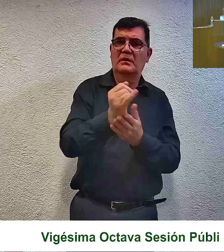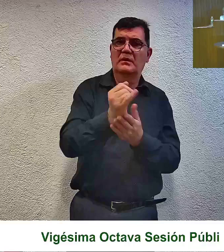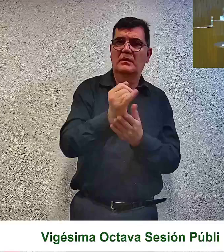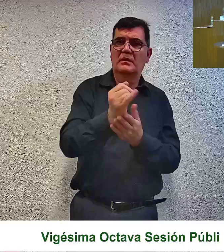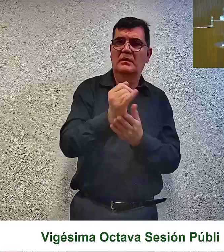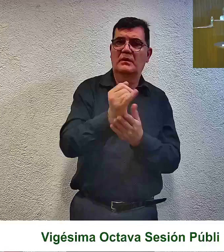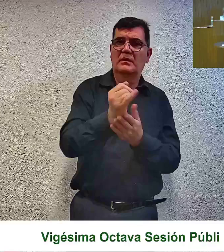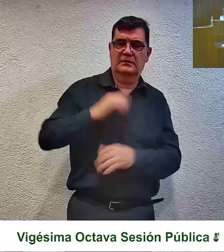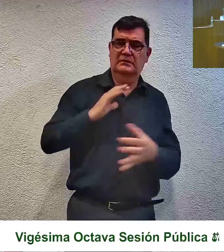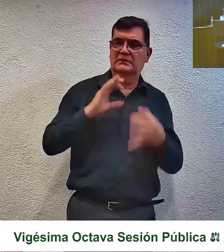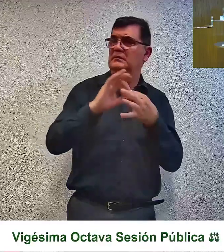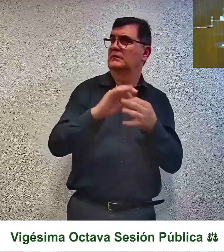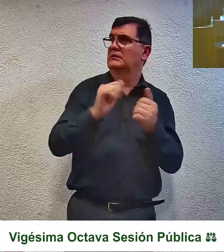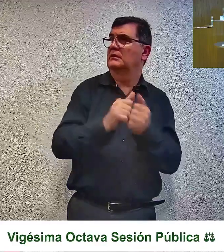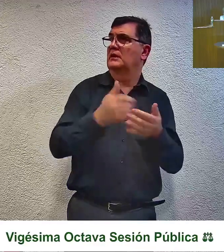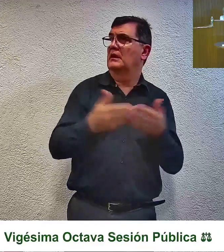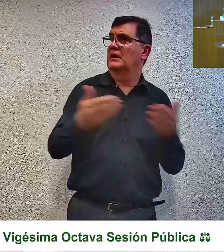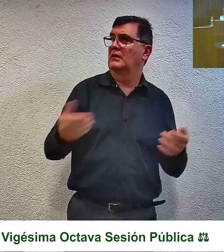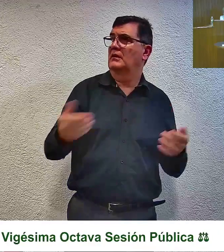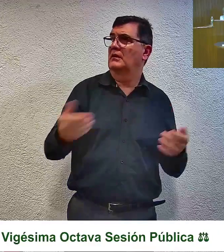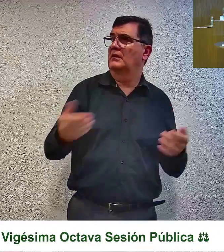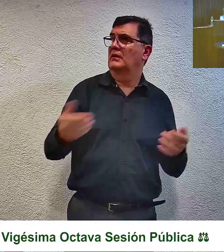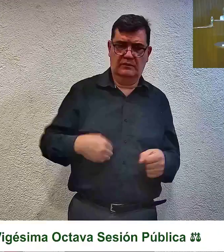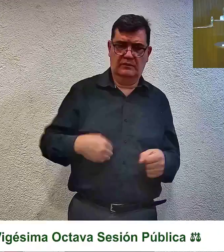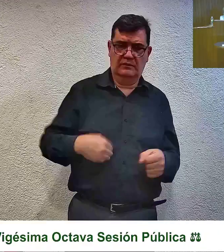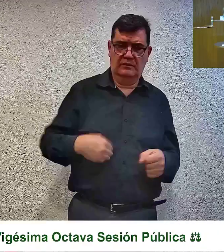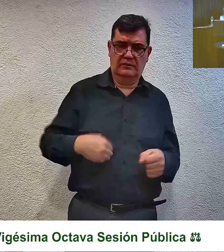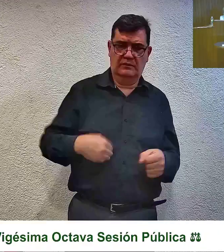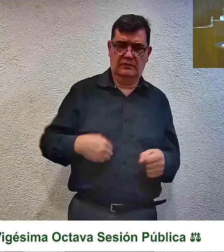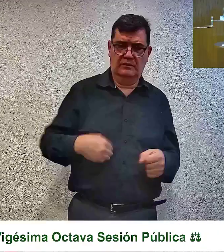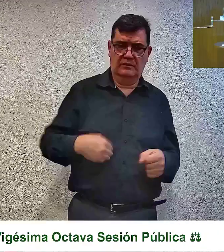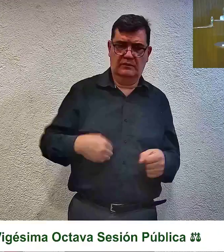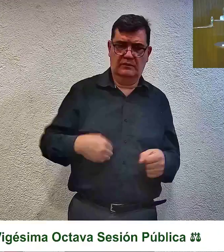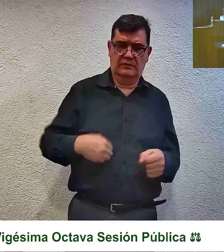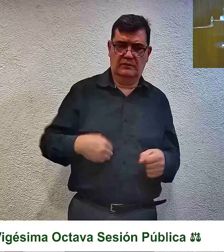autoridad vinculada actual presidente municipal de Metlatón Guerrero.